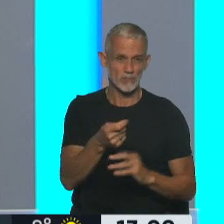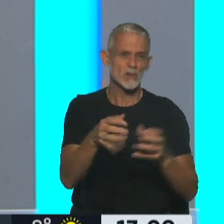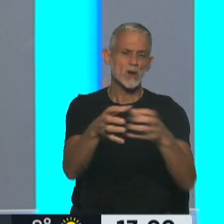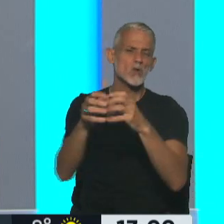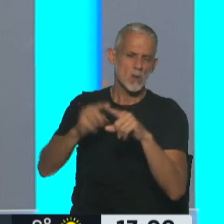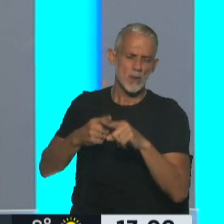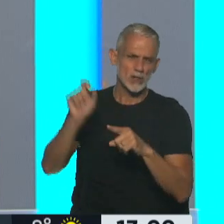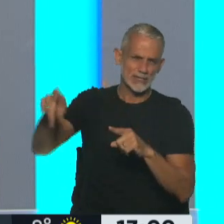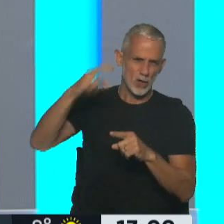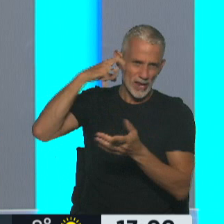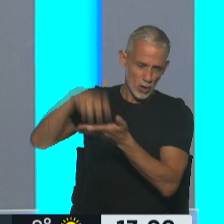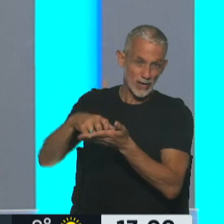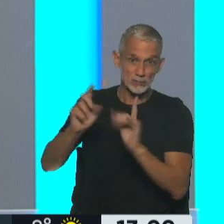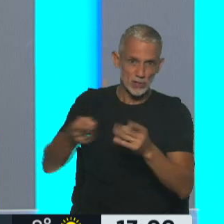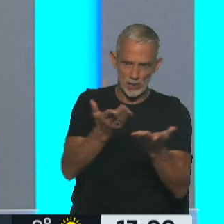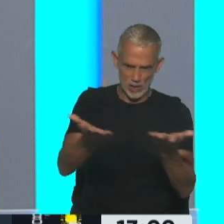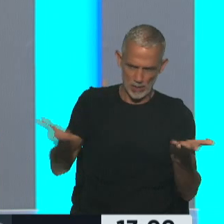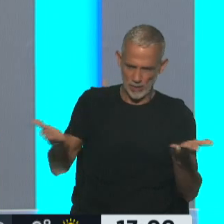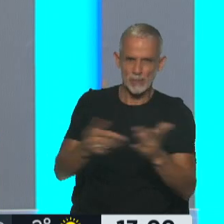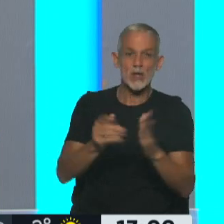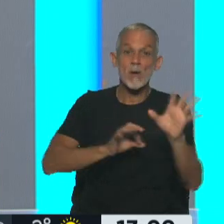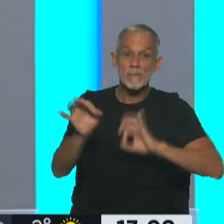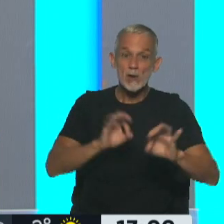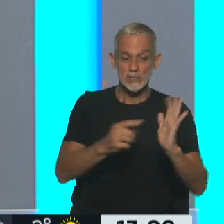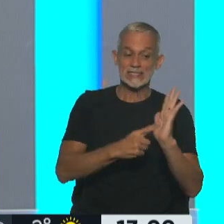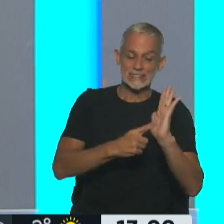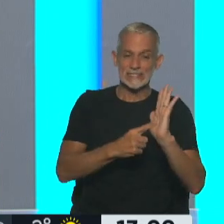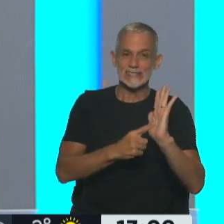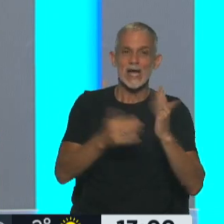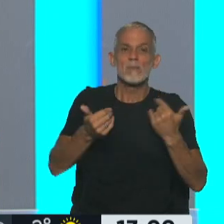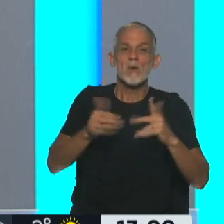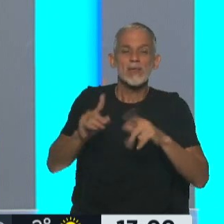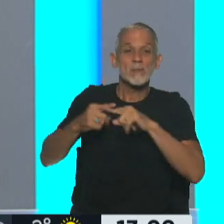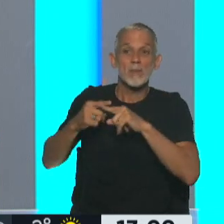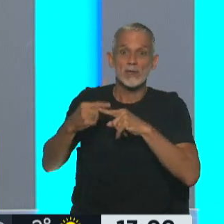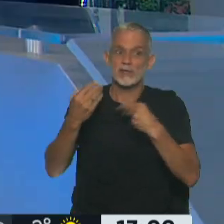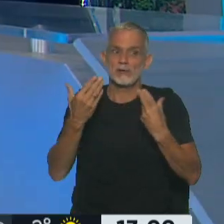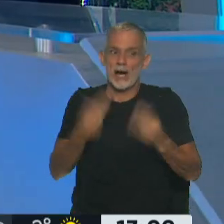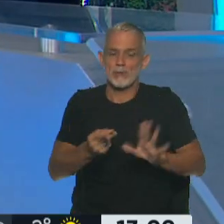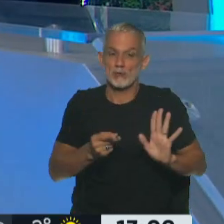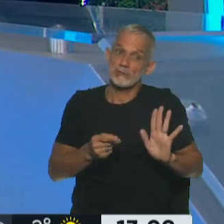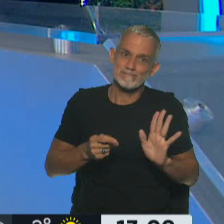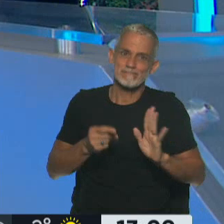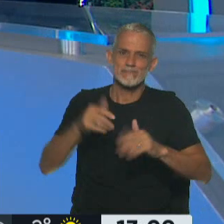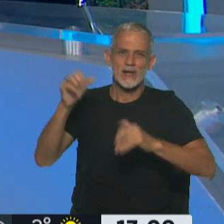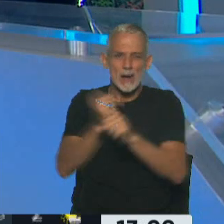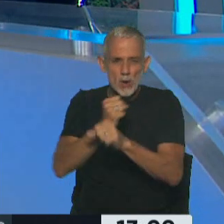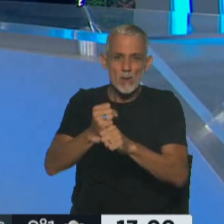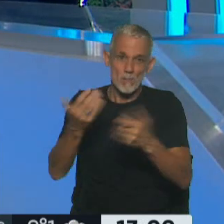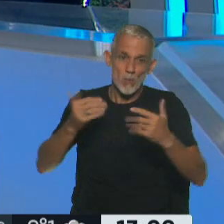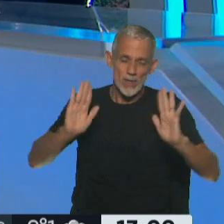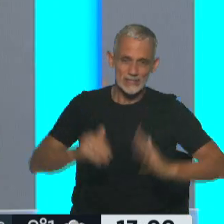bloques políticos en el Congreso, sabe que es un proyecto que puede tener un respaldo político importante y lograr una